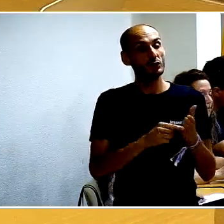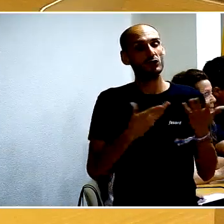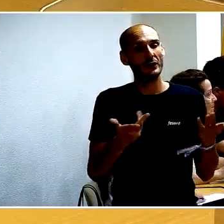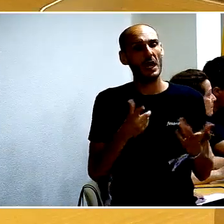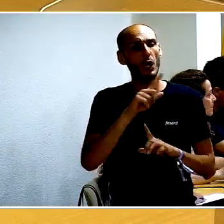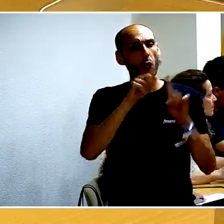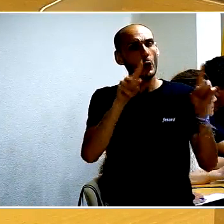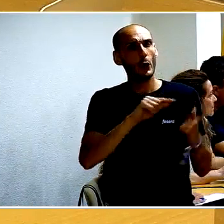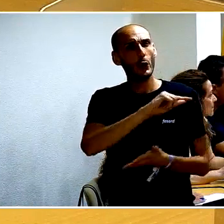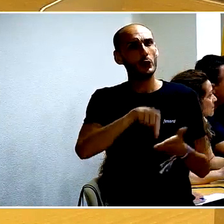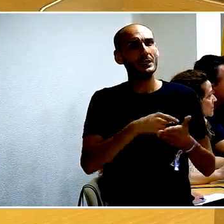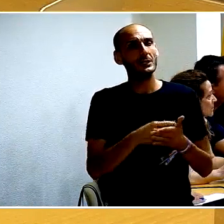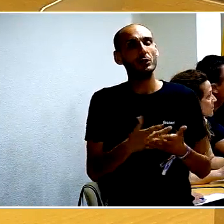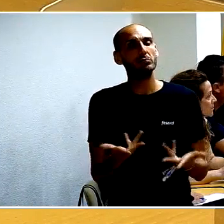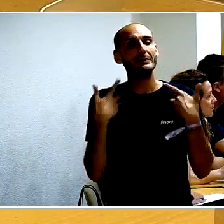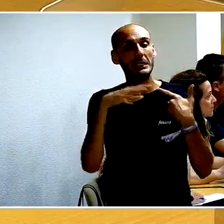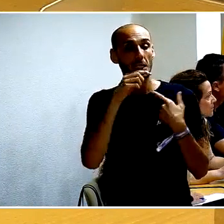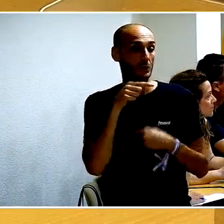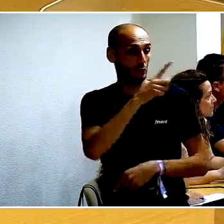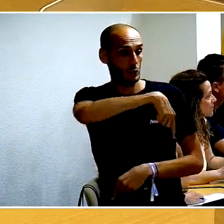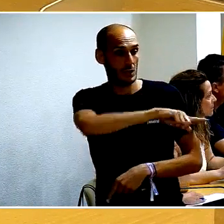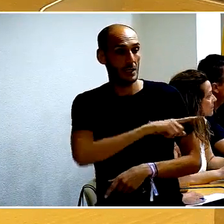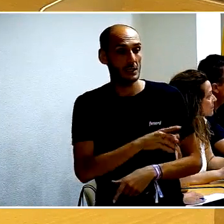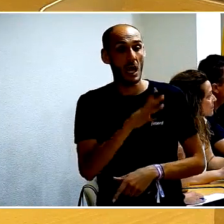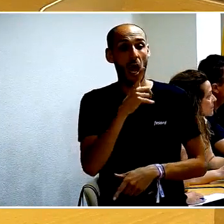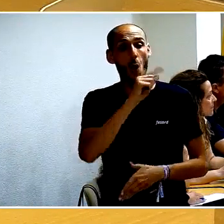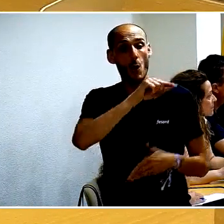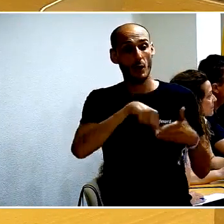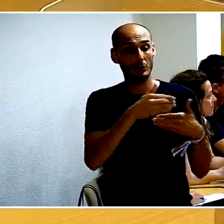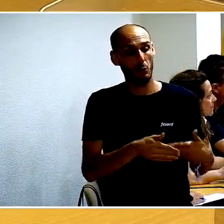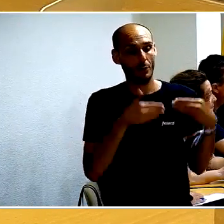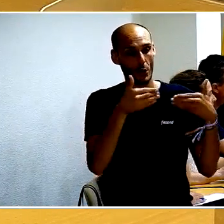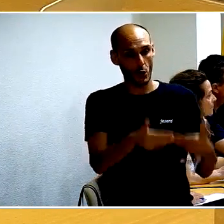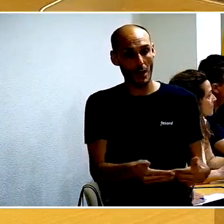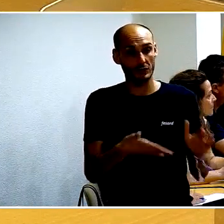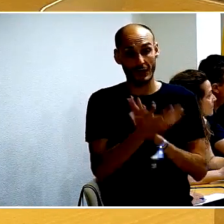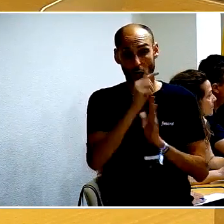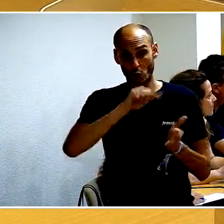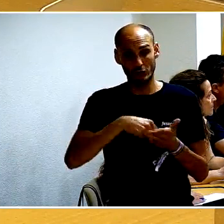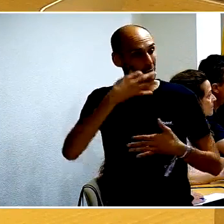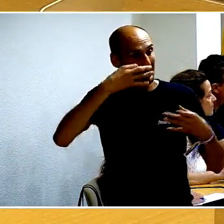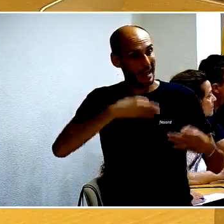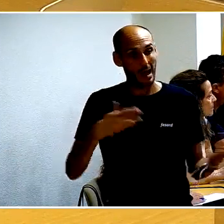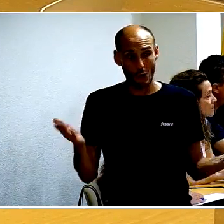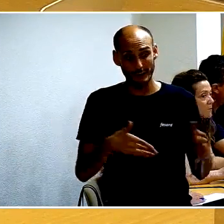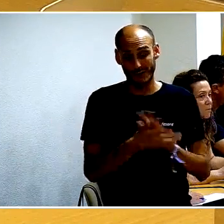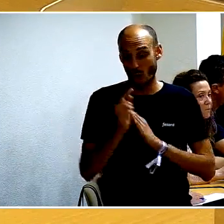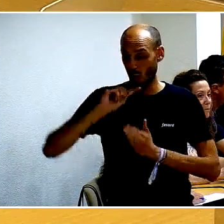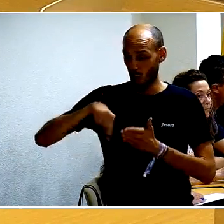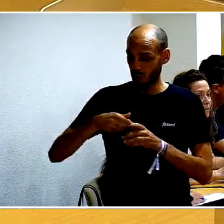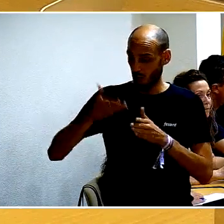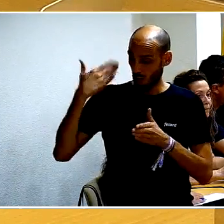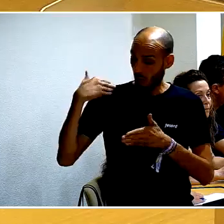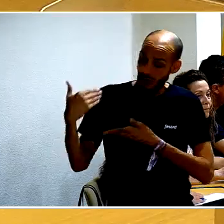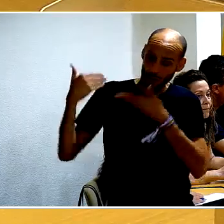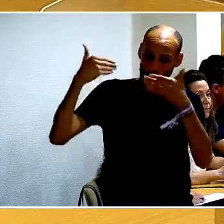De ustedes, exclusivamente. Ahora es tener un contrato prorrogado, por tanto, no hay contrato, es decir, es un contrato prorrogado tácitamente o